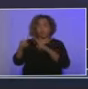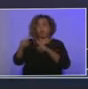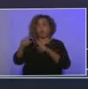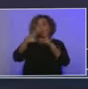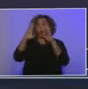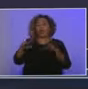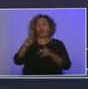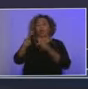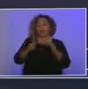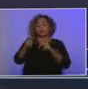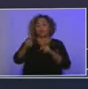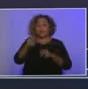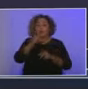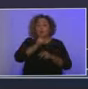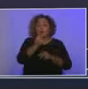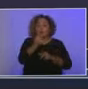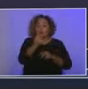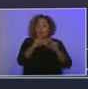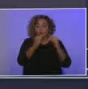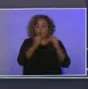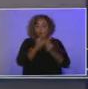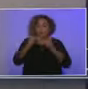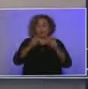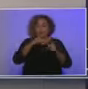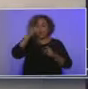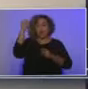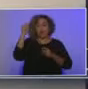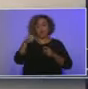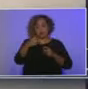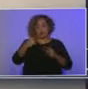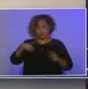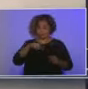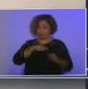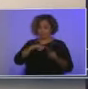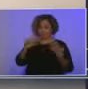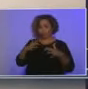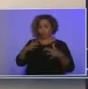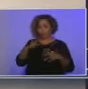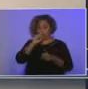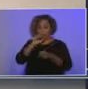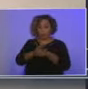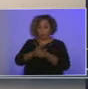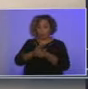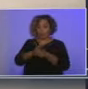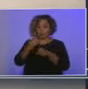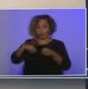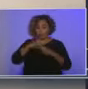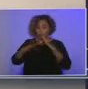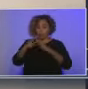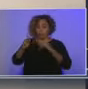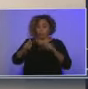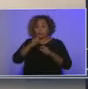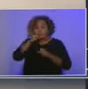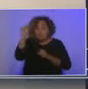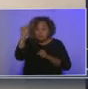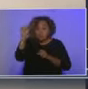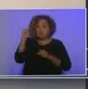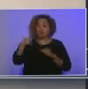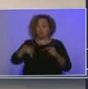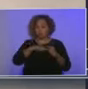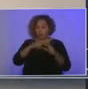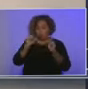y 11 égidas para la protección de los adultos mayores. Para nosotros es un gran compromiso nuestra población de adultos mayores y